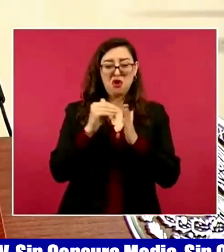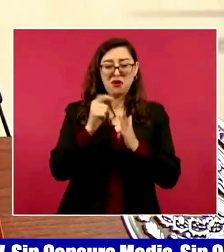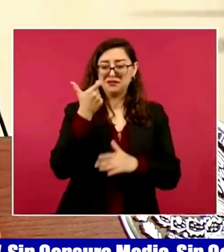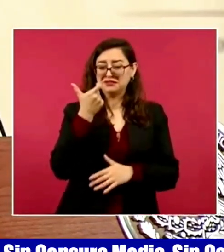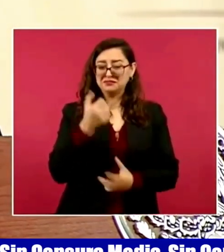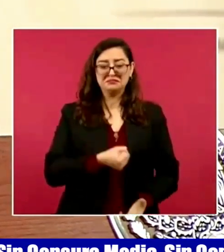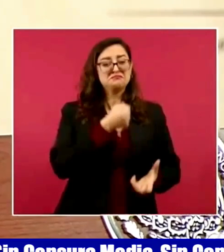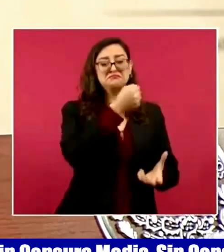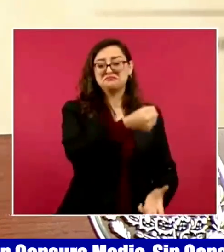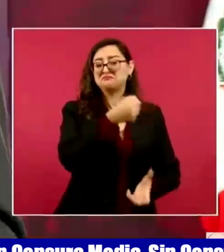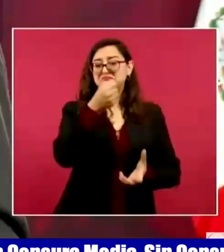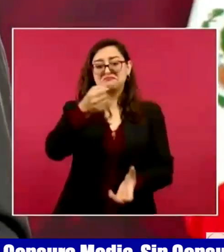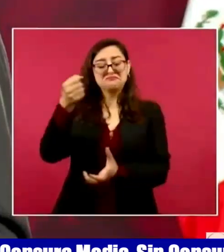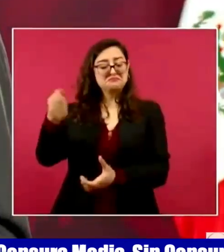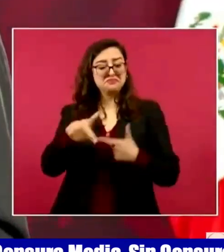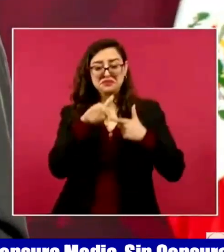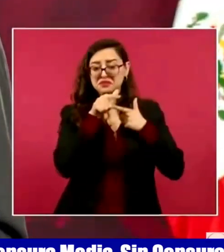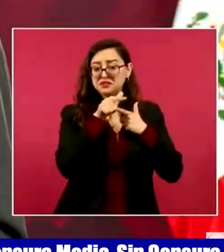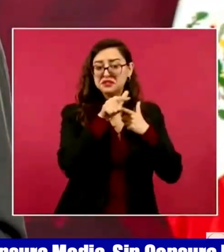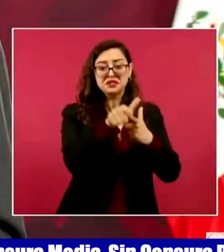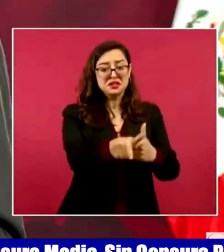pesos.